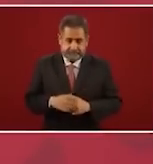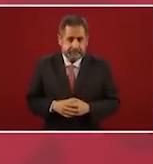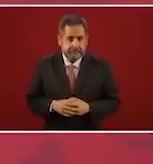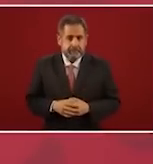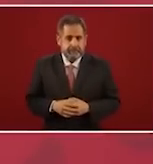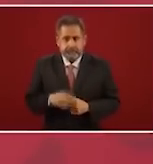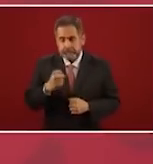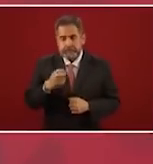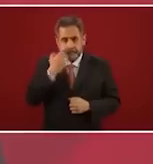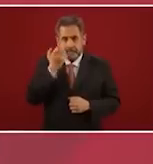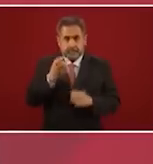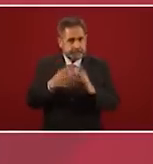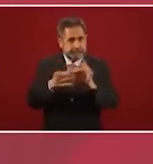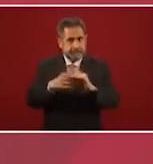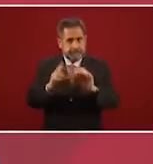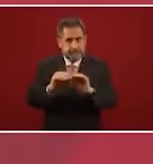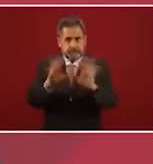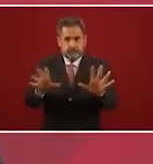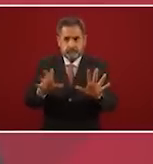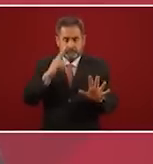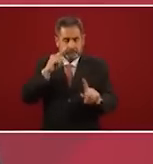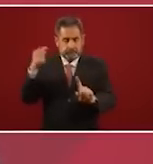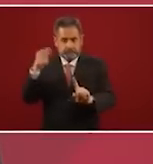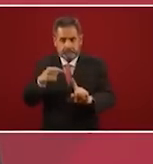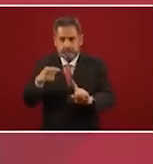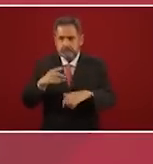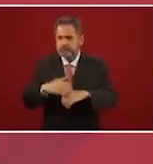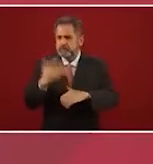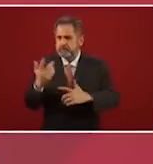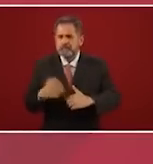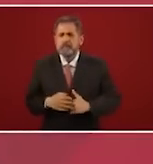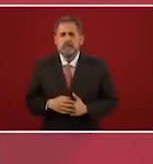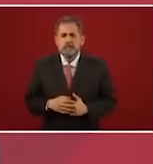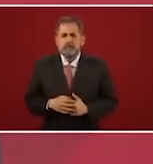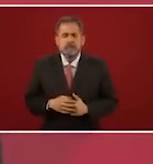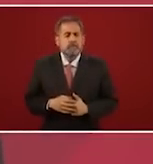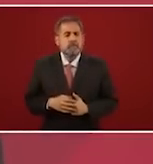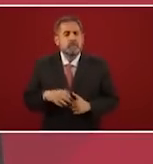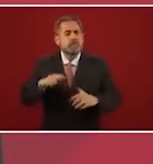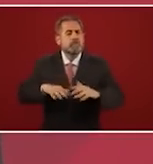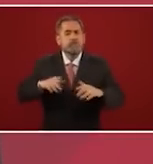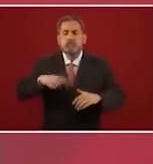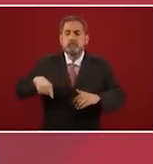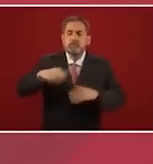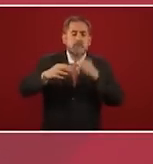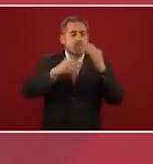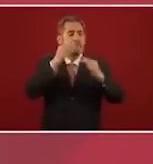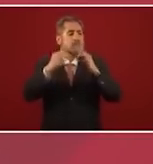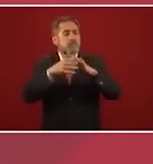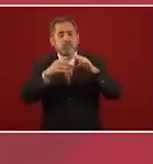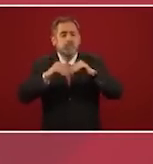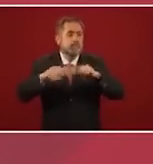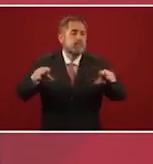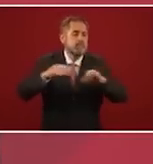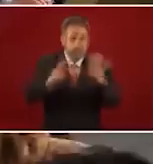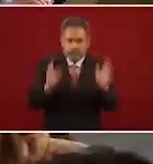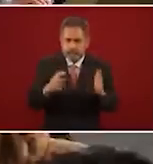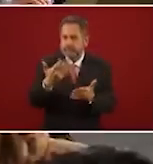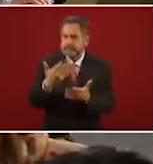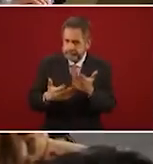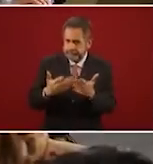Eso es lo que quiero que se tome en cuenta, porque a veces en los medios no